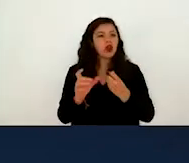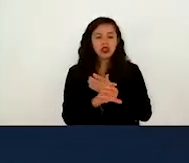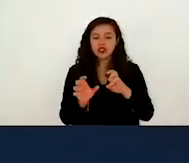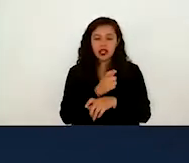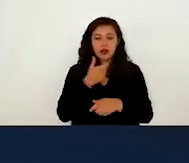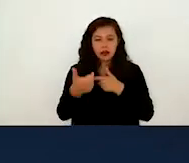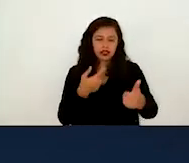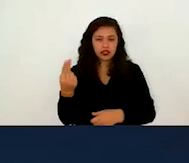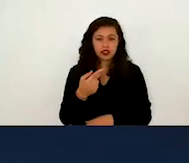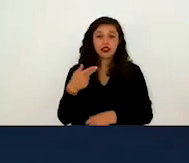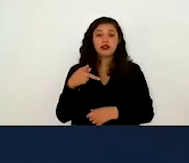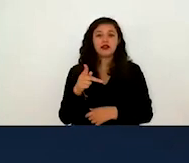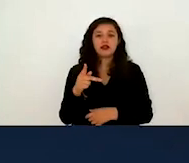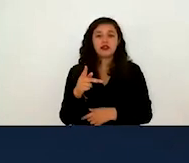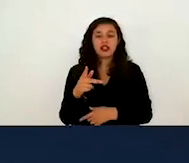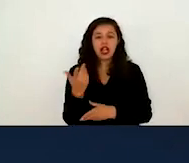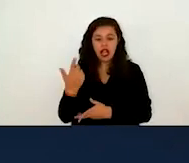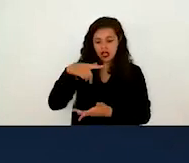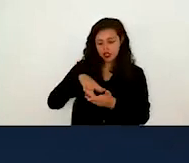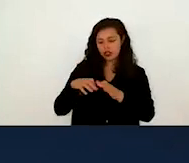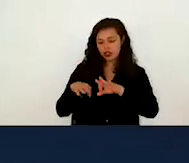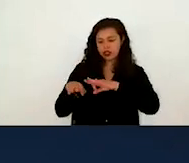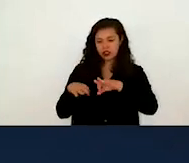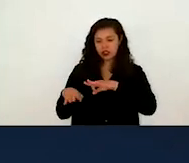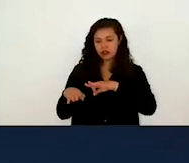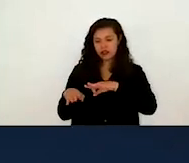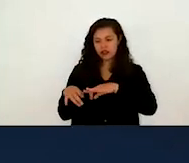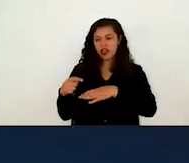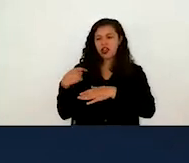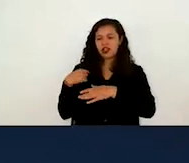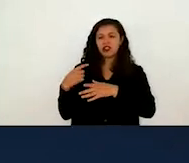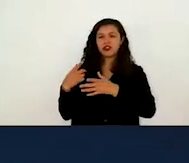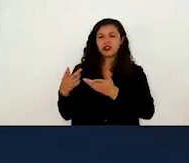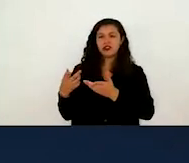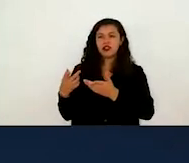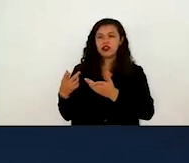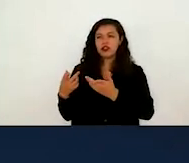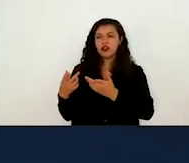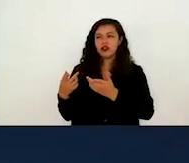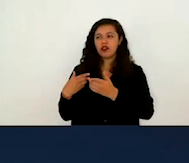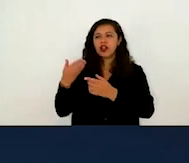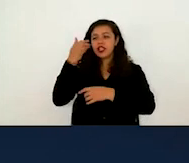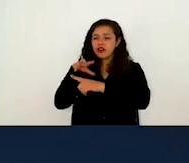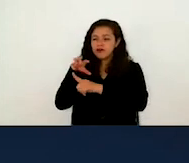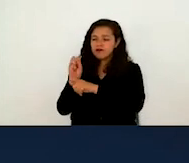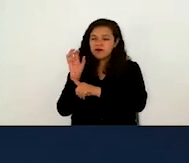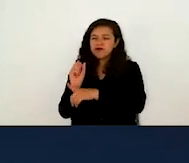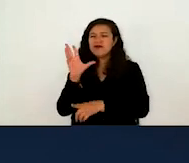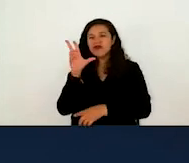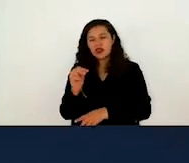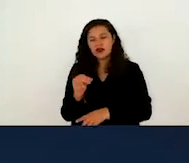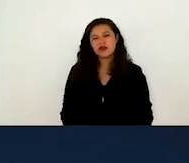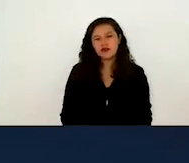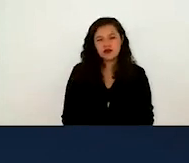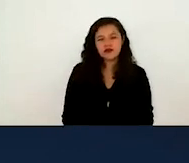pero algo puede estar pasando en el trabajo que me permita no lograr lo que yo quiero vamos a